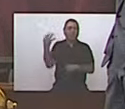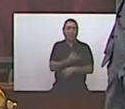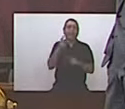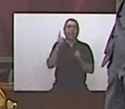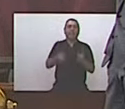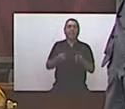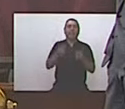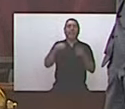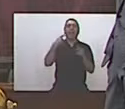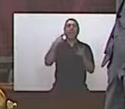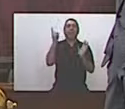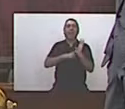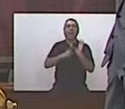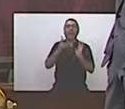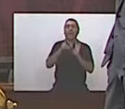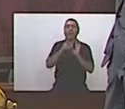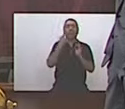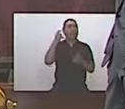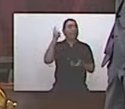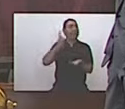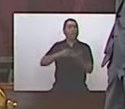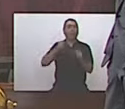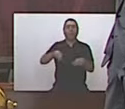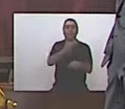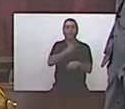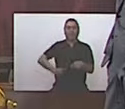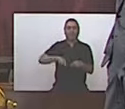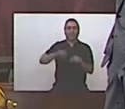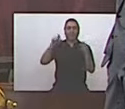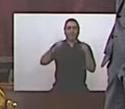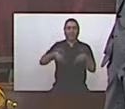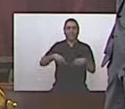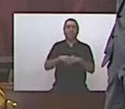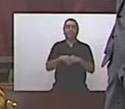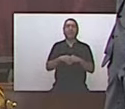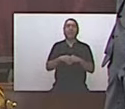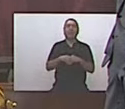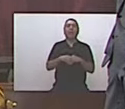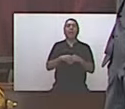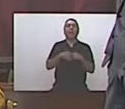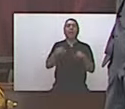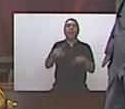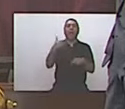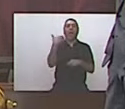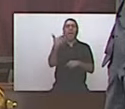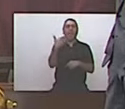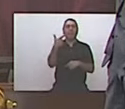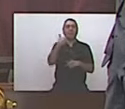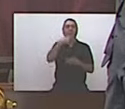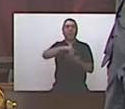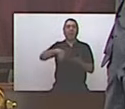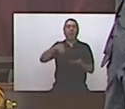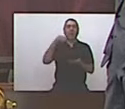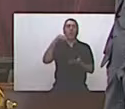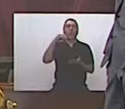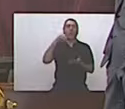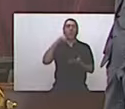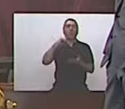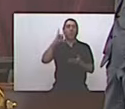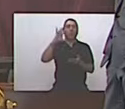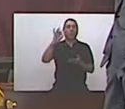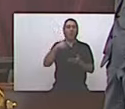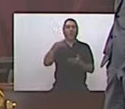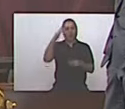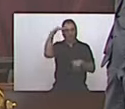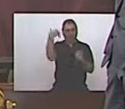aprobado no volvieron atrás mañana tienen que discutir y ojo pues se mete un proyecto que mete el keris moo para